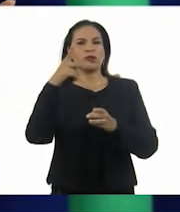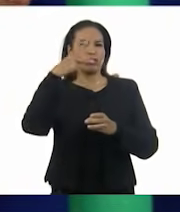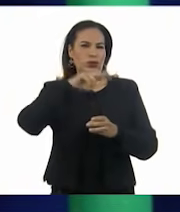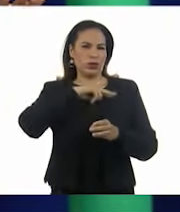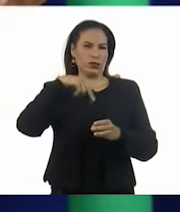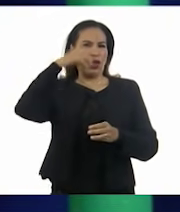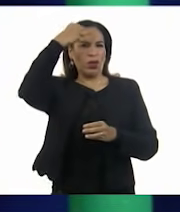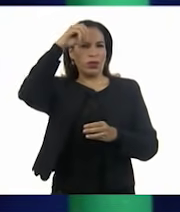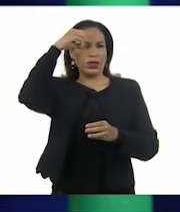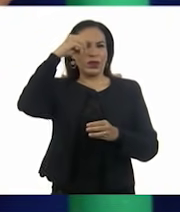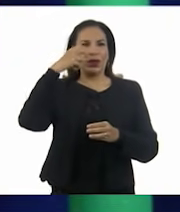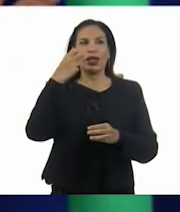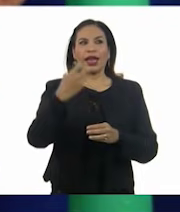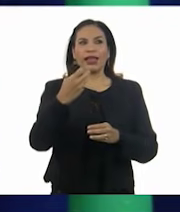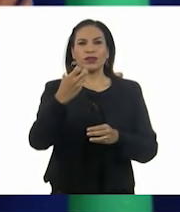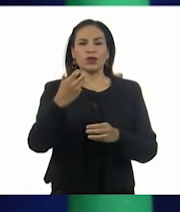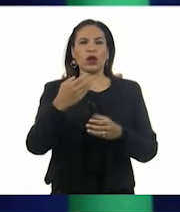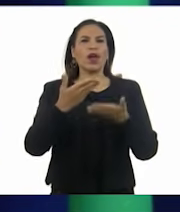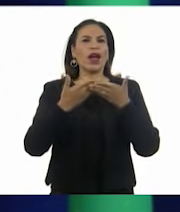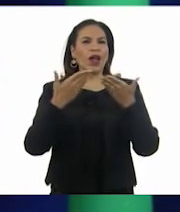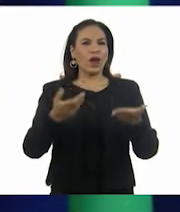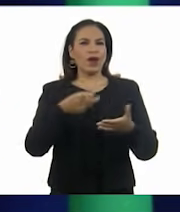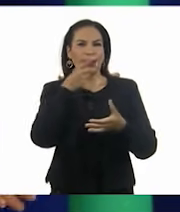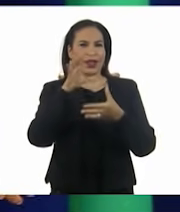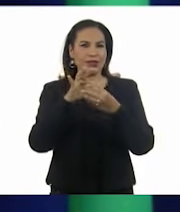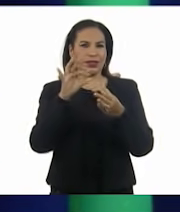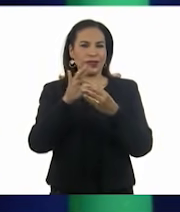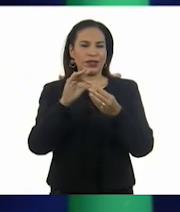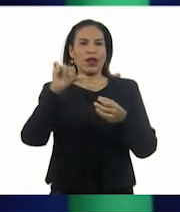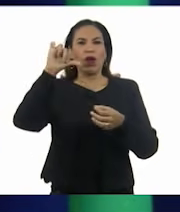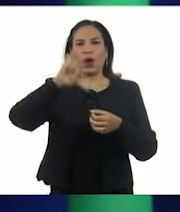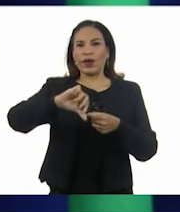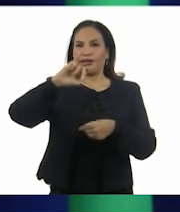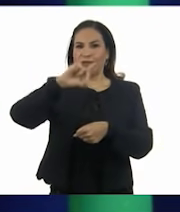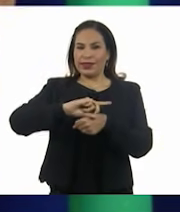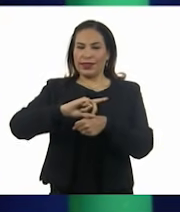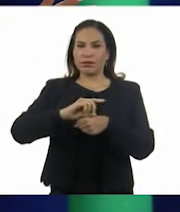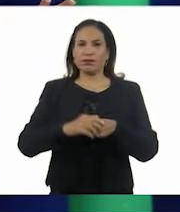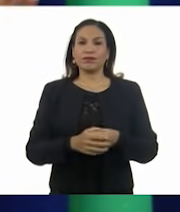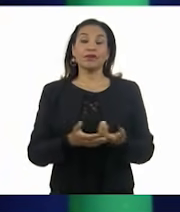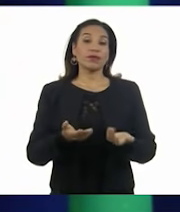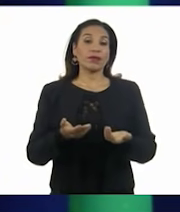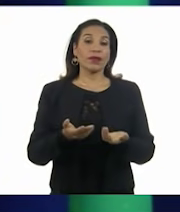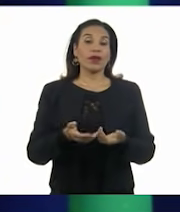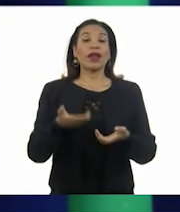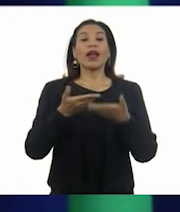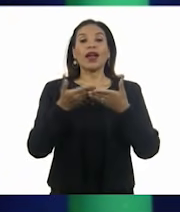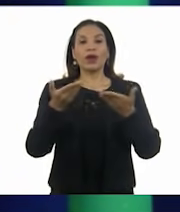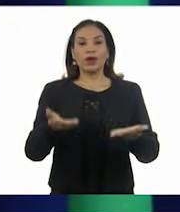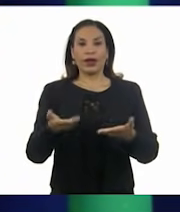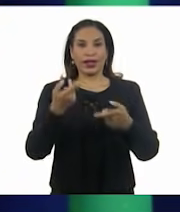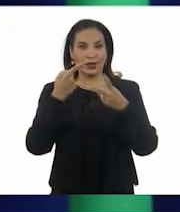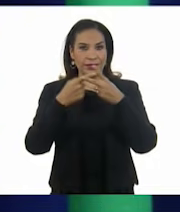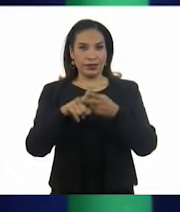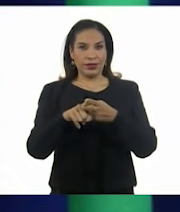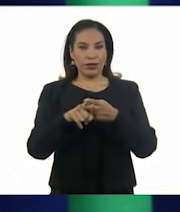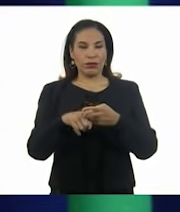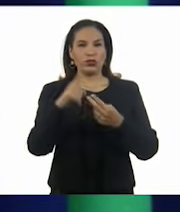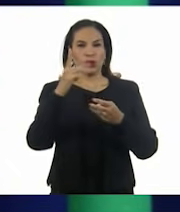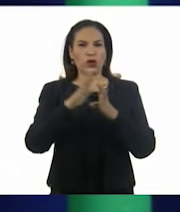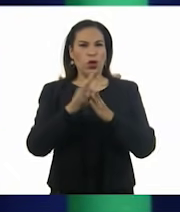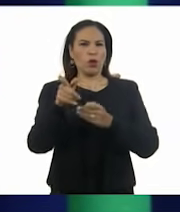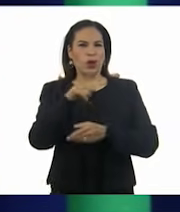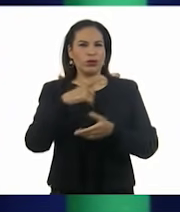vista. Y eso es lo que estaremos hablando en la sesión del día de hoy. Y bueno, ahora sí iniciemos con una